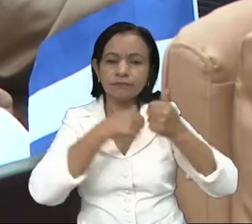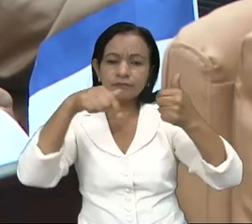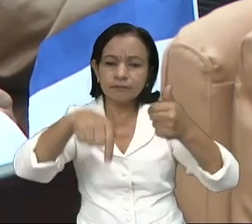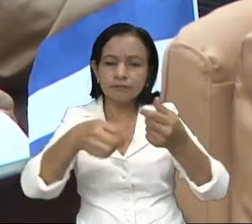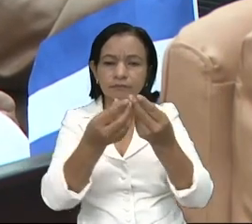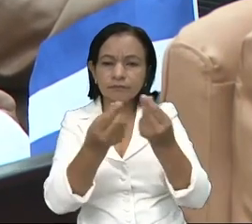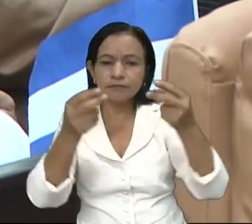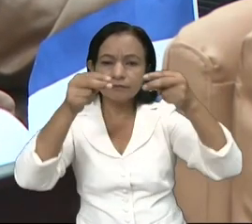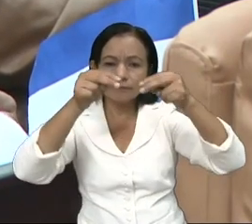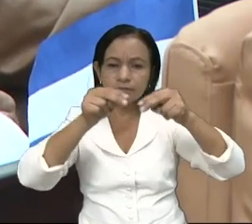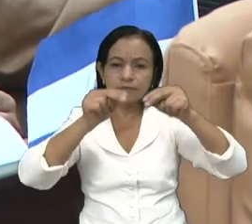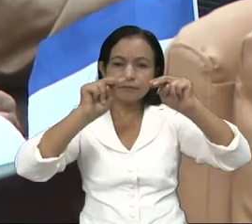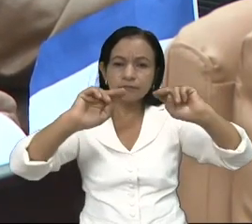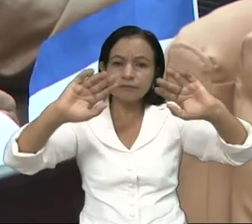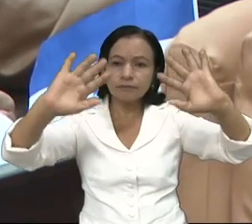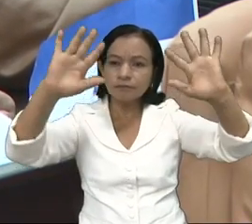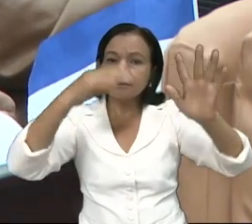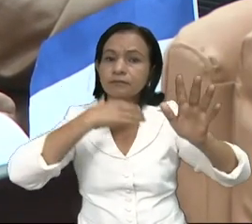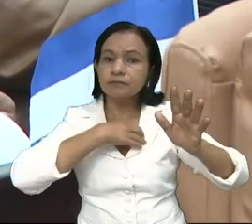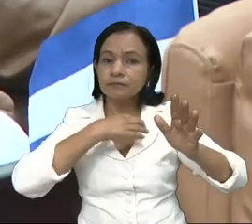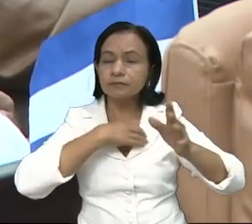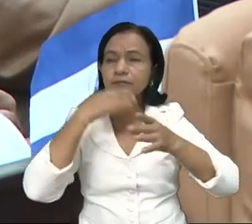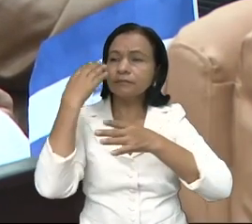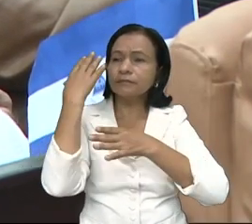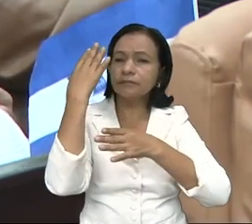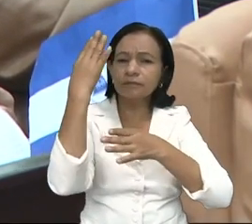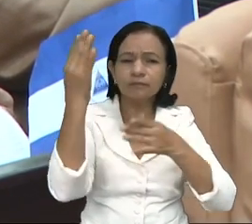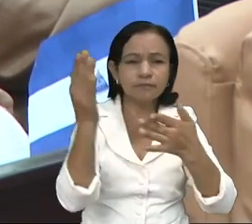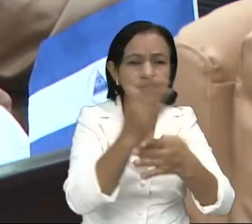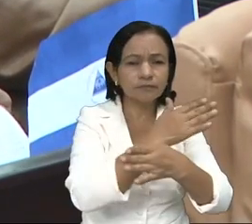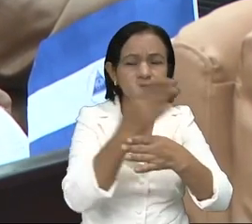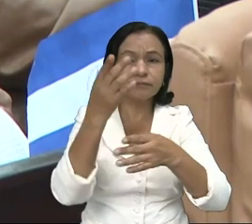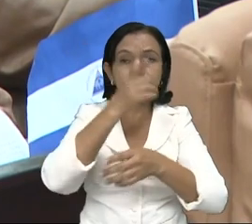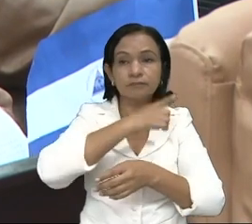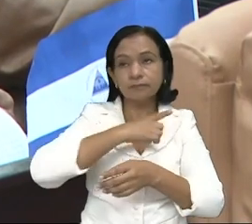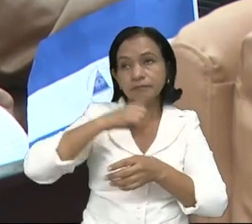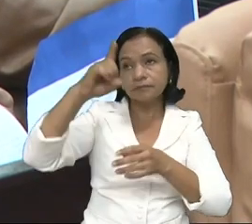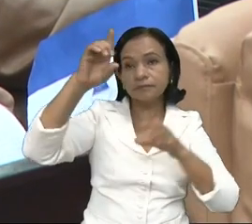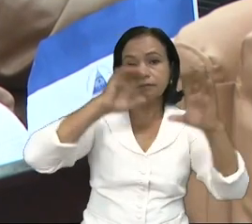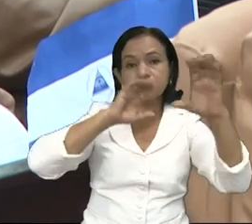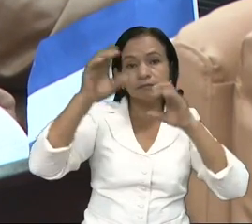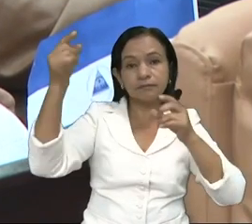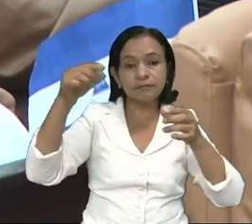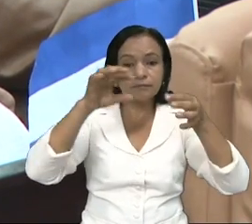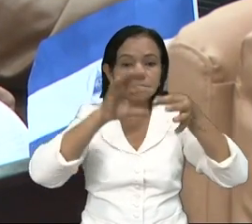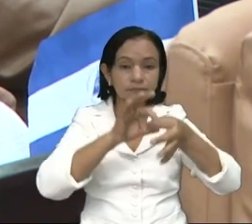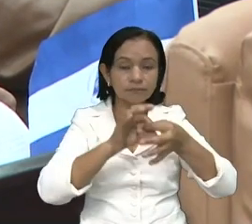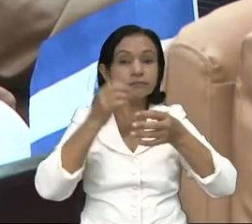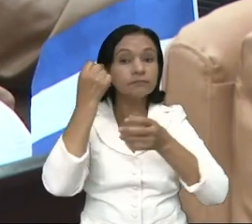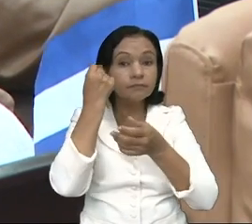naturaleza. Es una fuente de comunicación de Dios. A través de ella